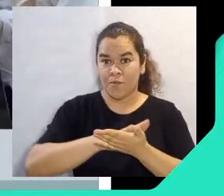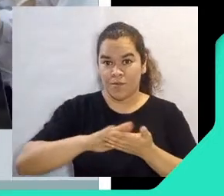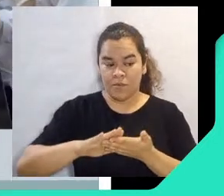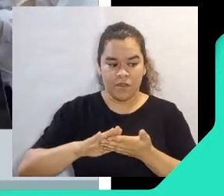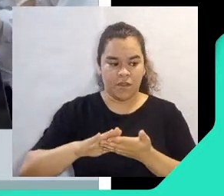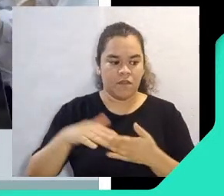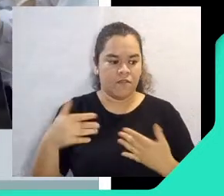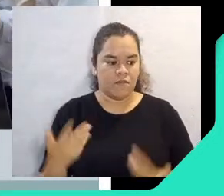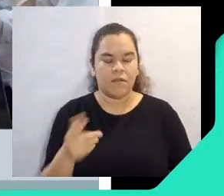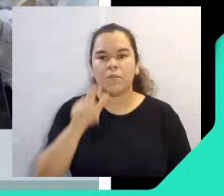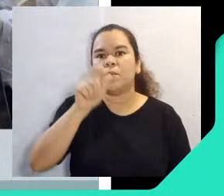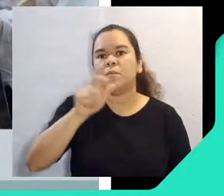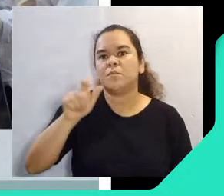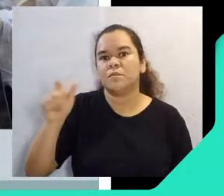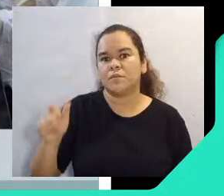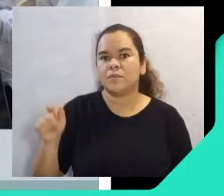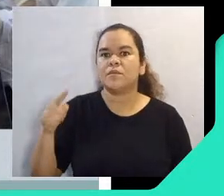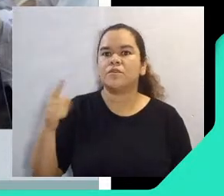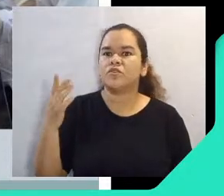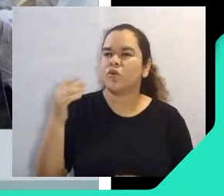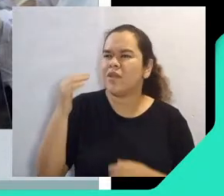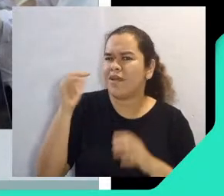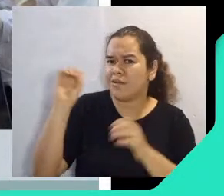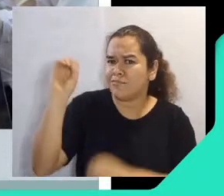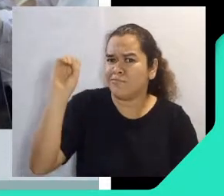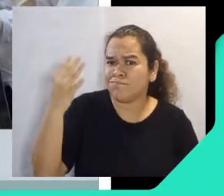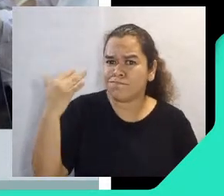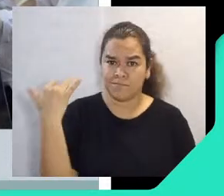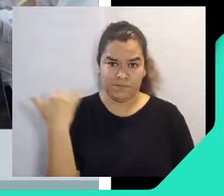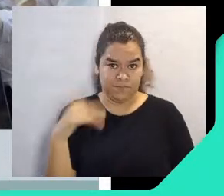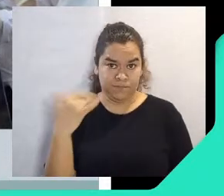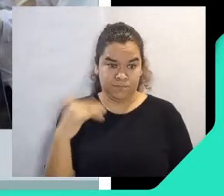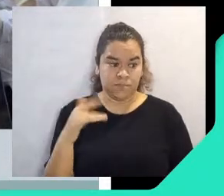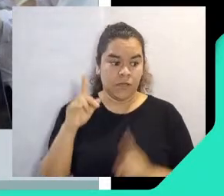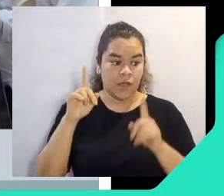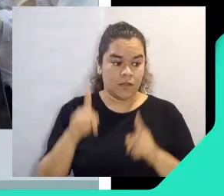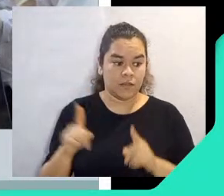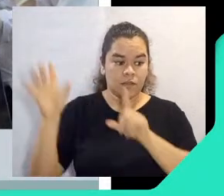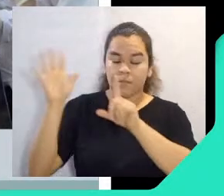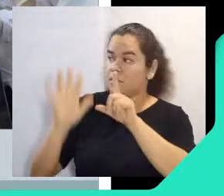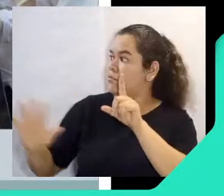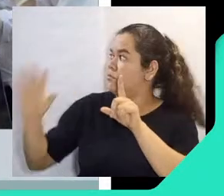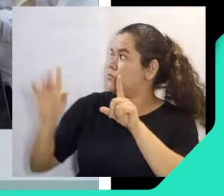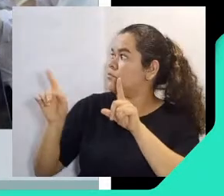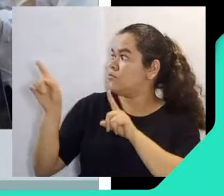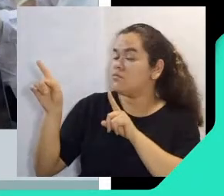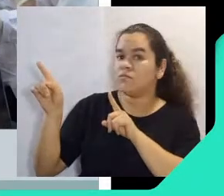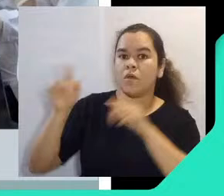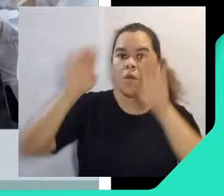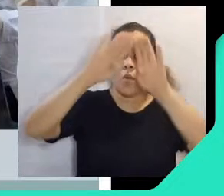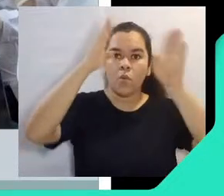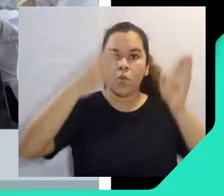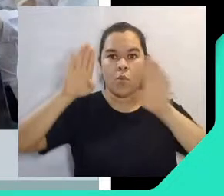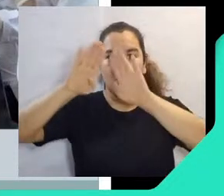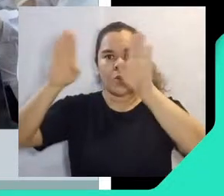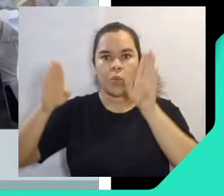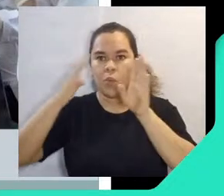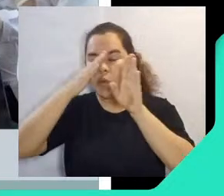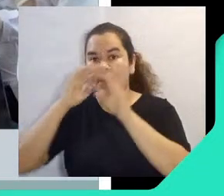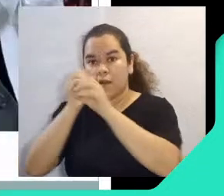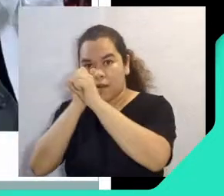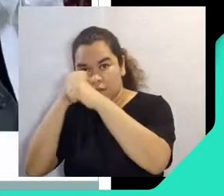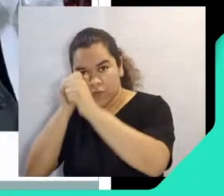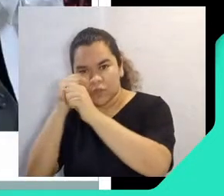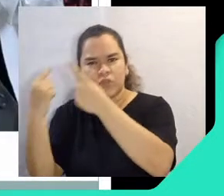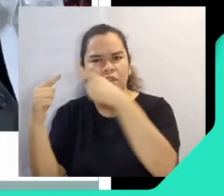tecnología superior. Estos que tenemos aquí a la derecha son los laboratorios, alumnos de avanzados